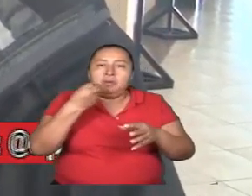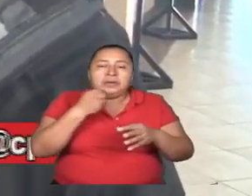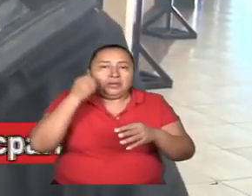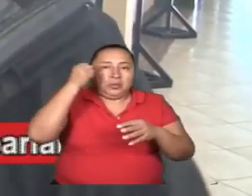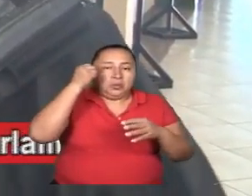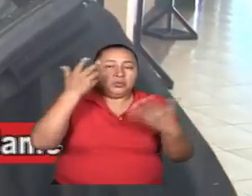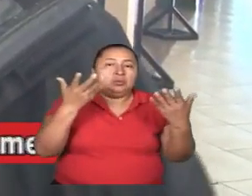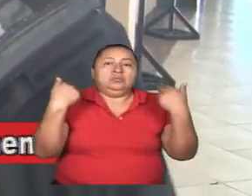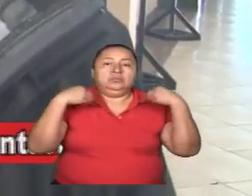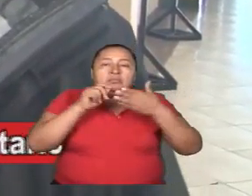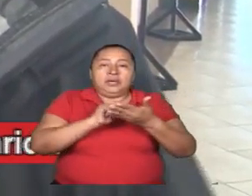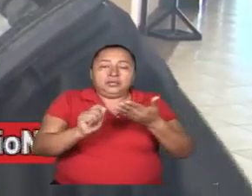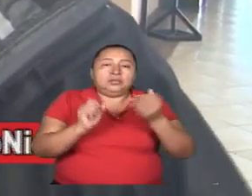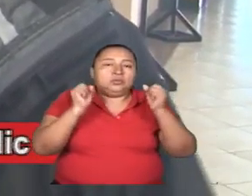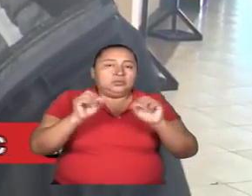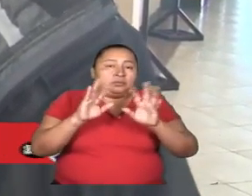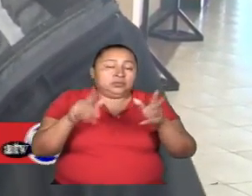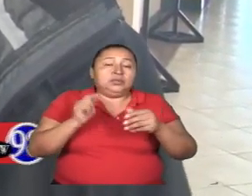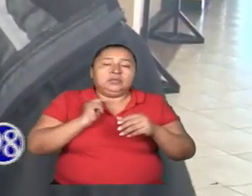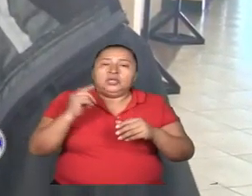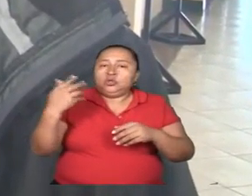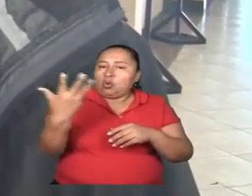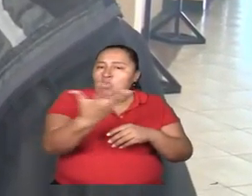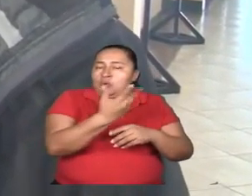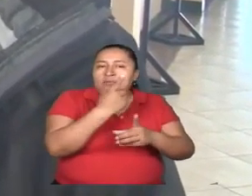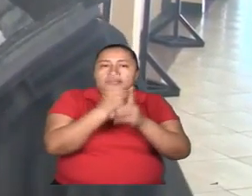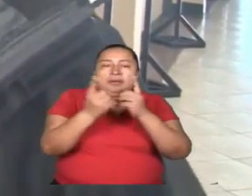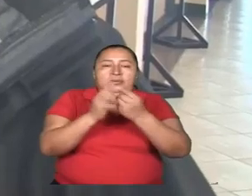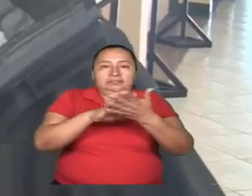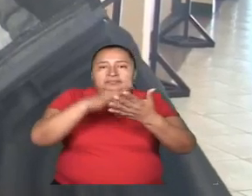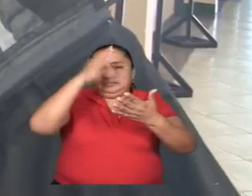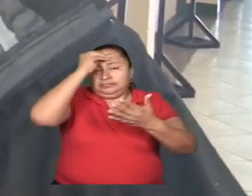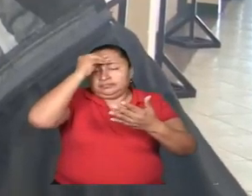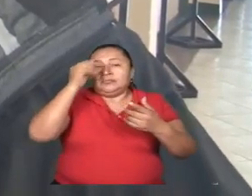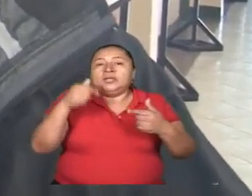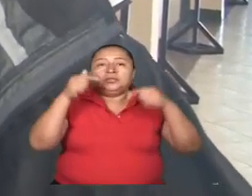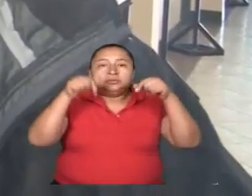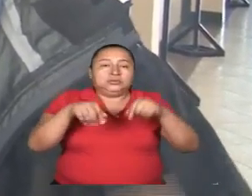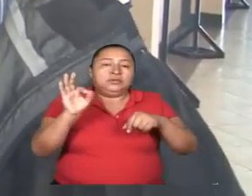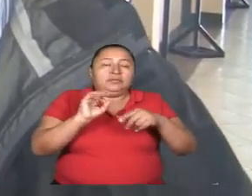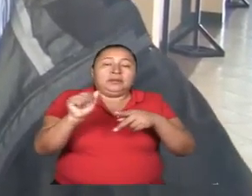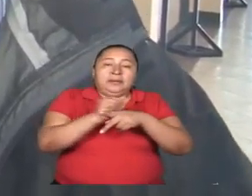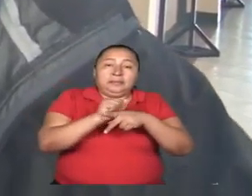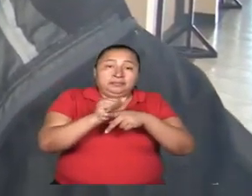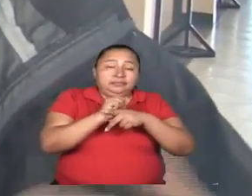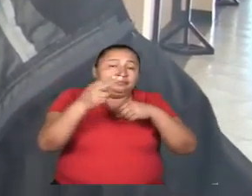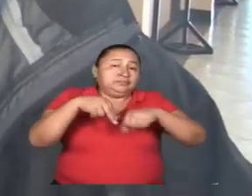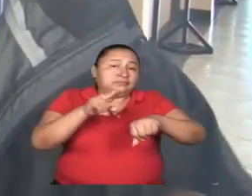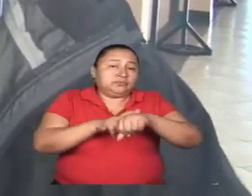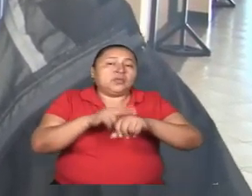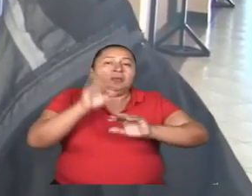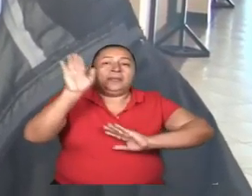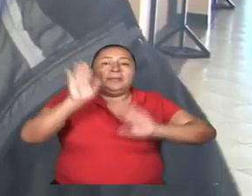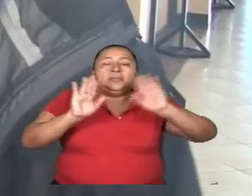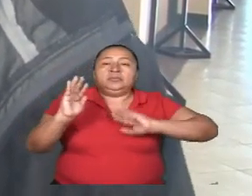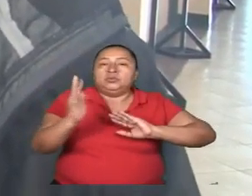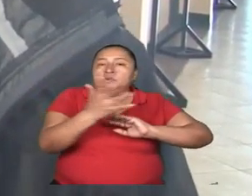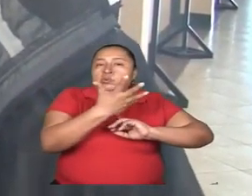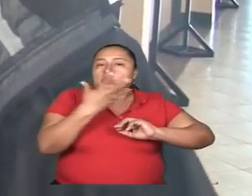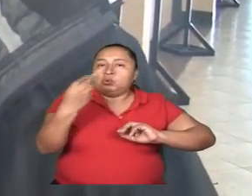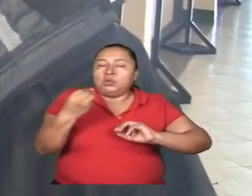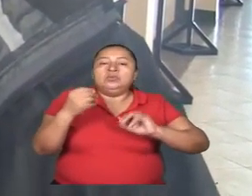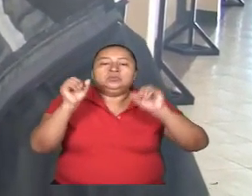adultos, maestros y maestras, pero que todos tenemos que estar preparados. Entonces, en este sentido, el ejercicio es nacional, participamos todos y todas